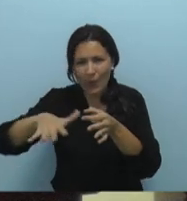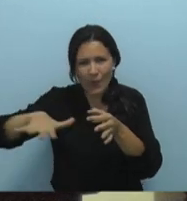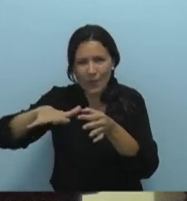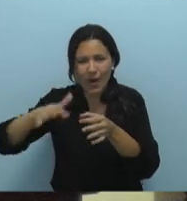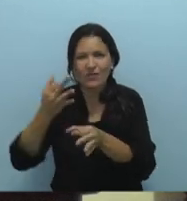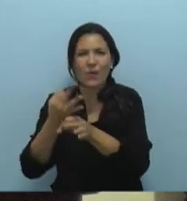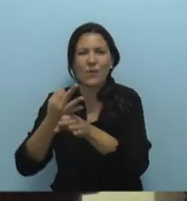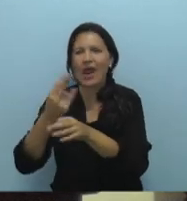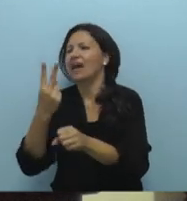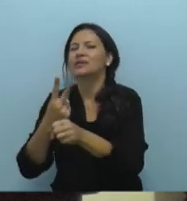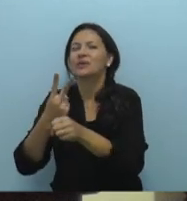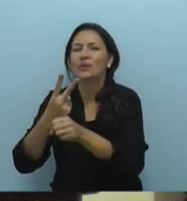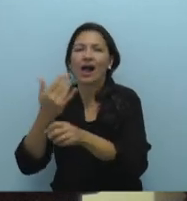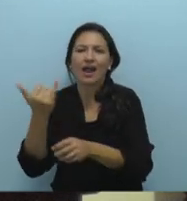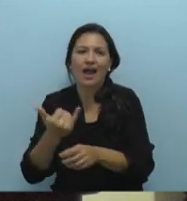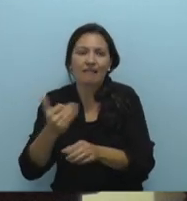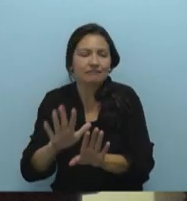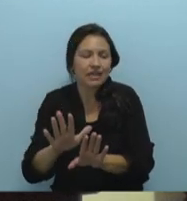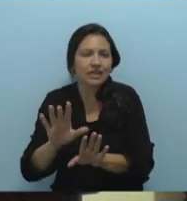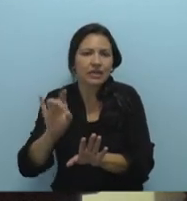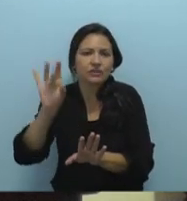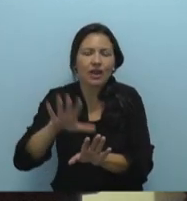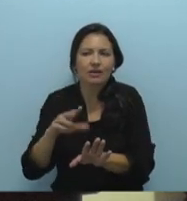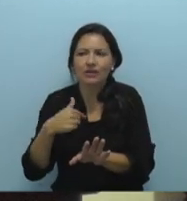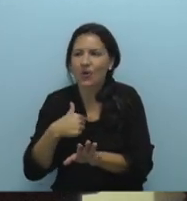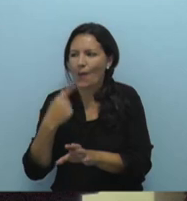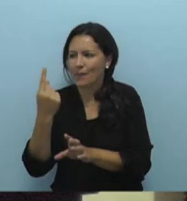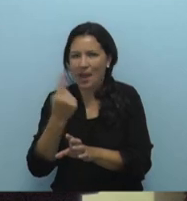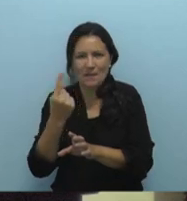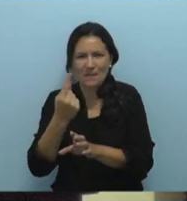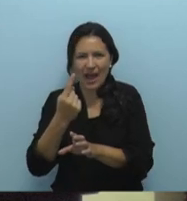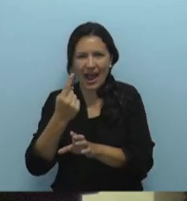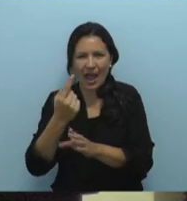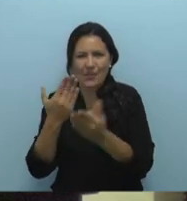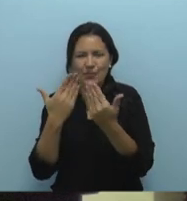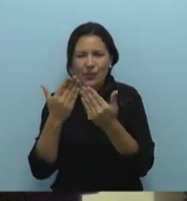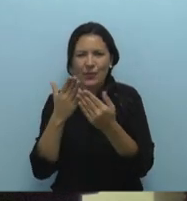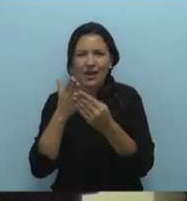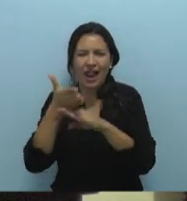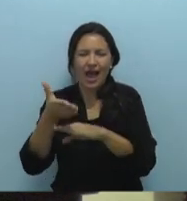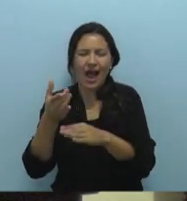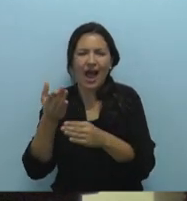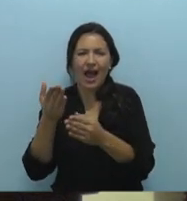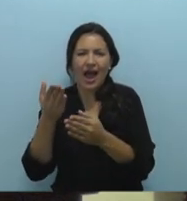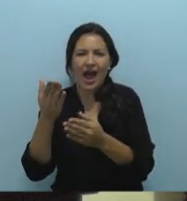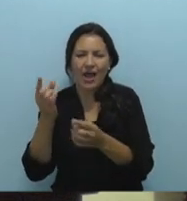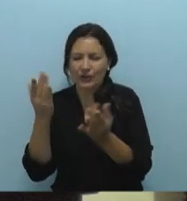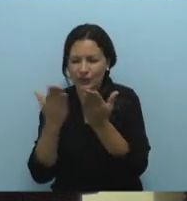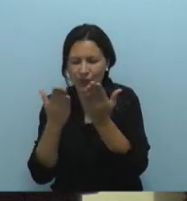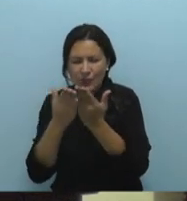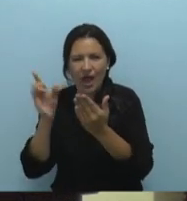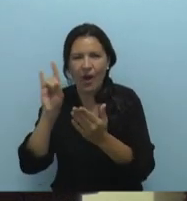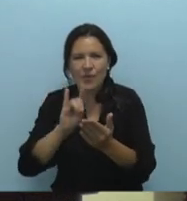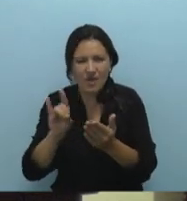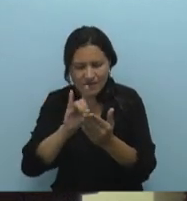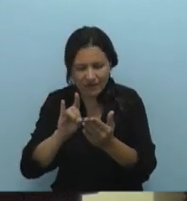su generación. Y a mí me tocó ser la primera generación universitaria en mi familia. Mis